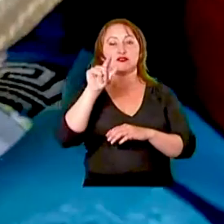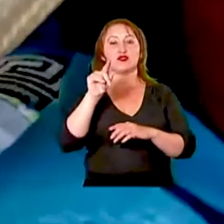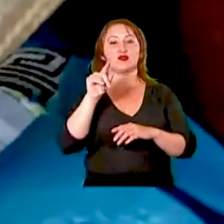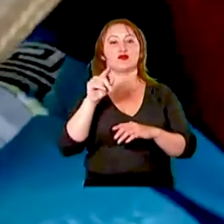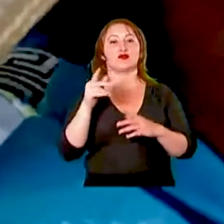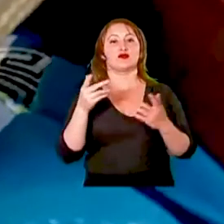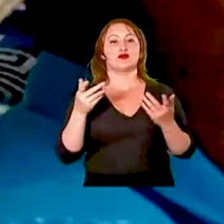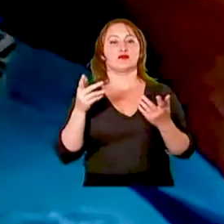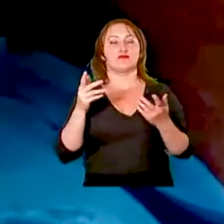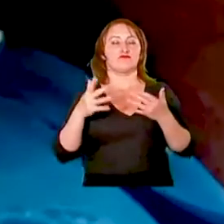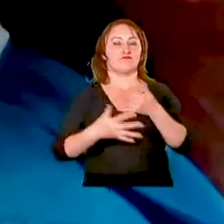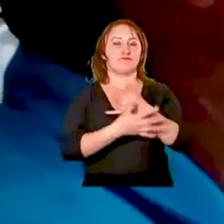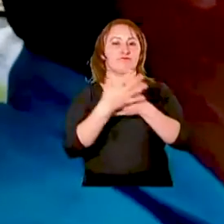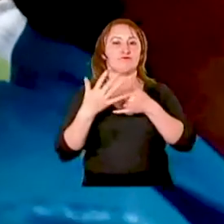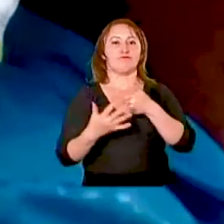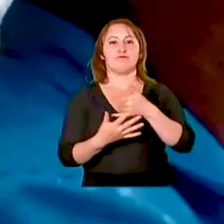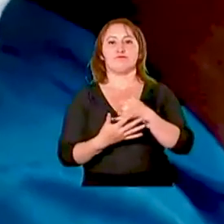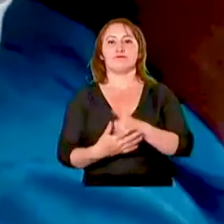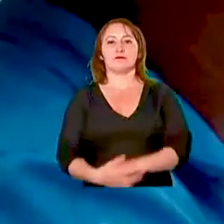el país.